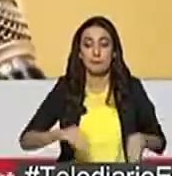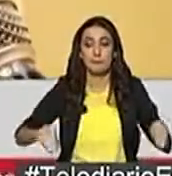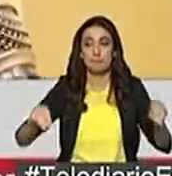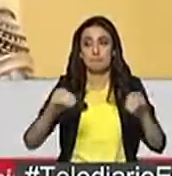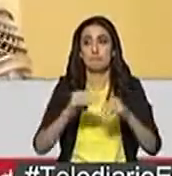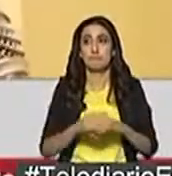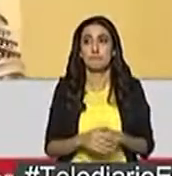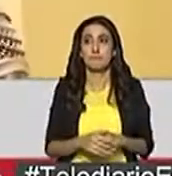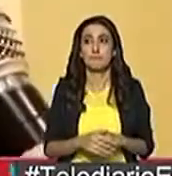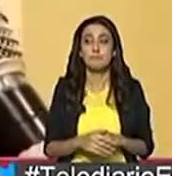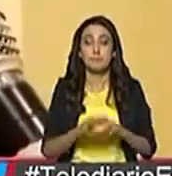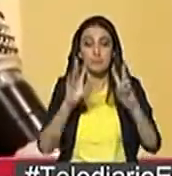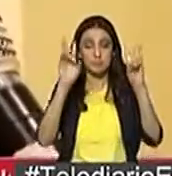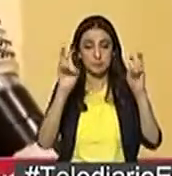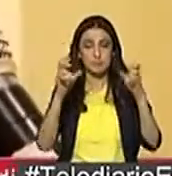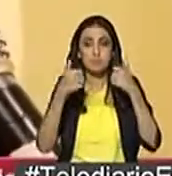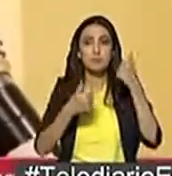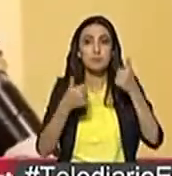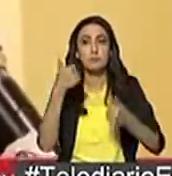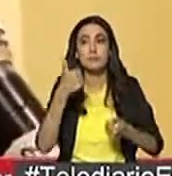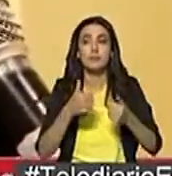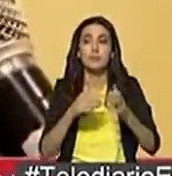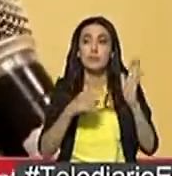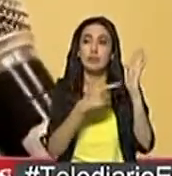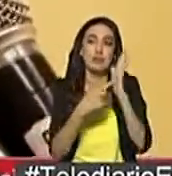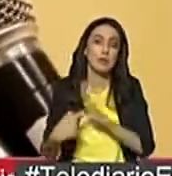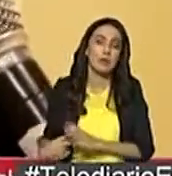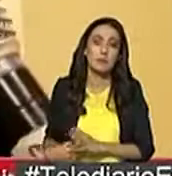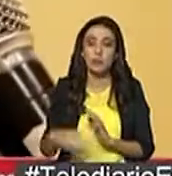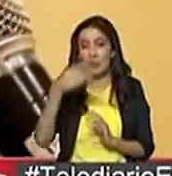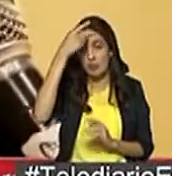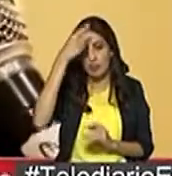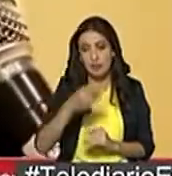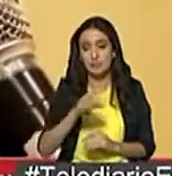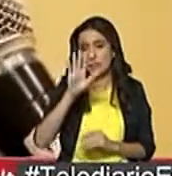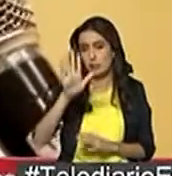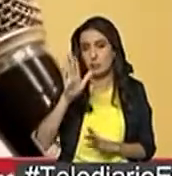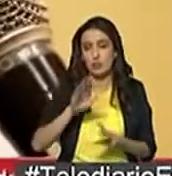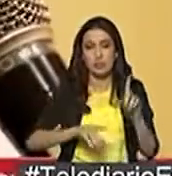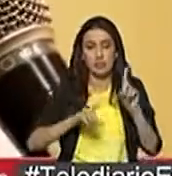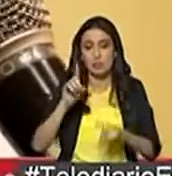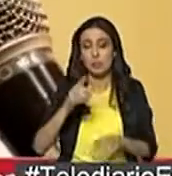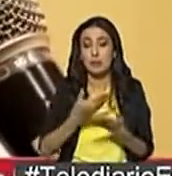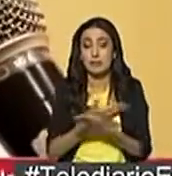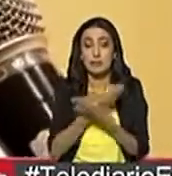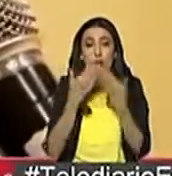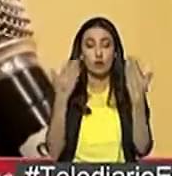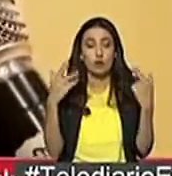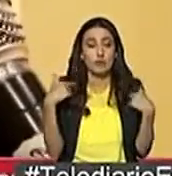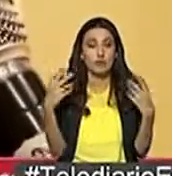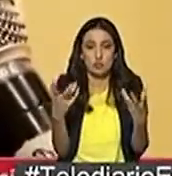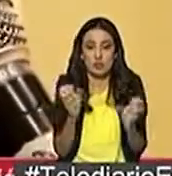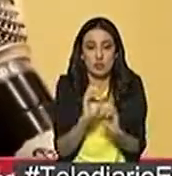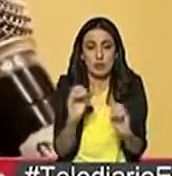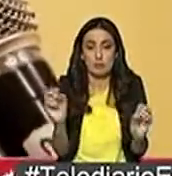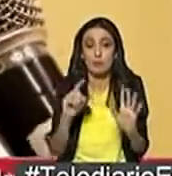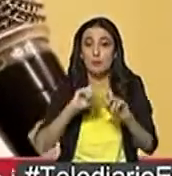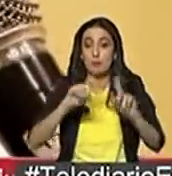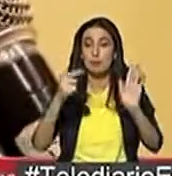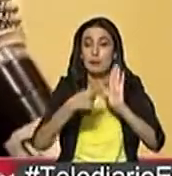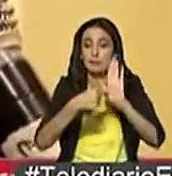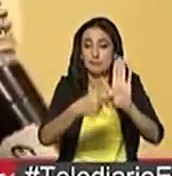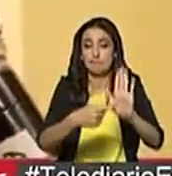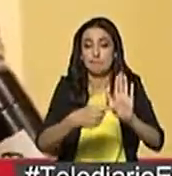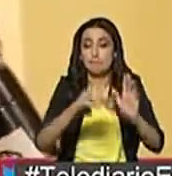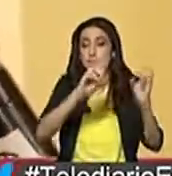uno de nuestros temas hablaba sobre represión, decisiones ajenas, el hacer cosas que realmente no queremos, pero al final terminamos